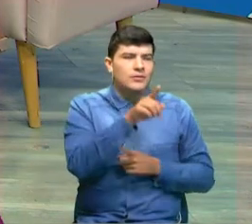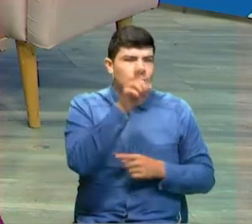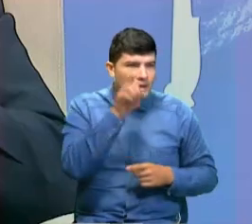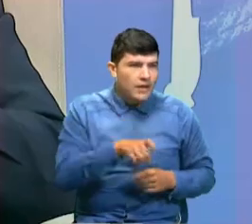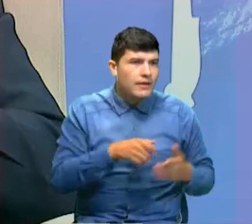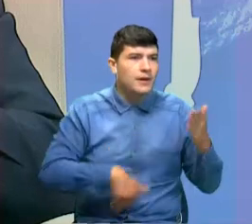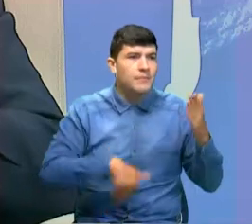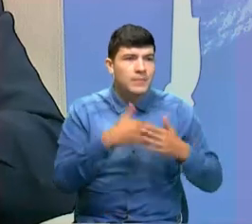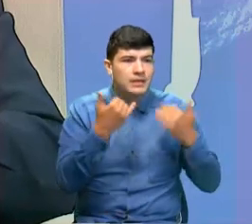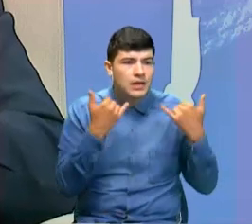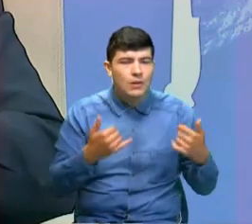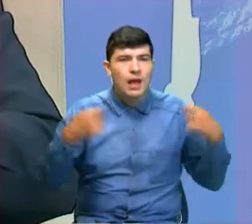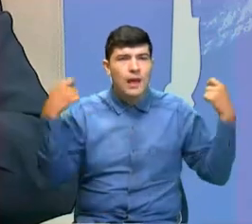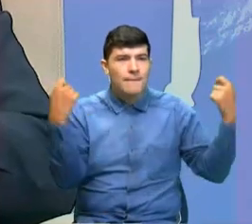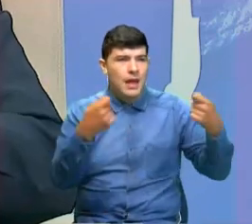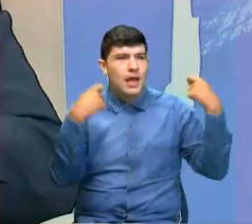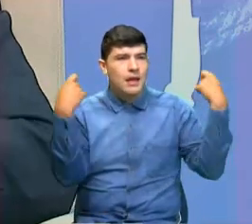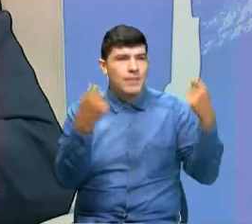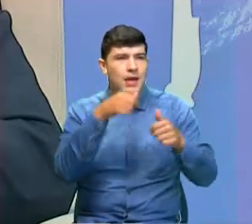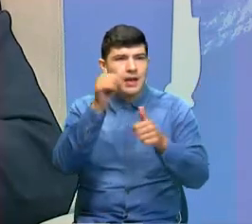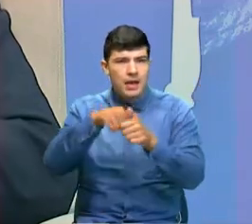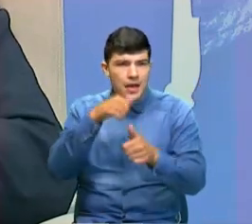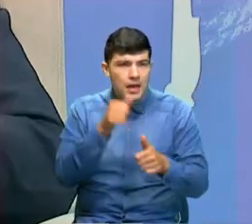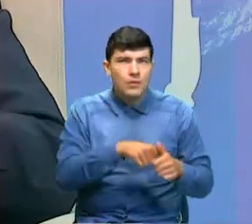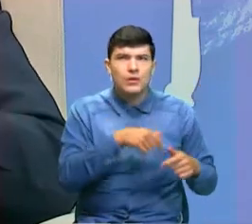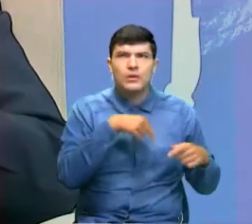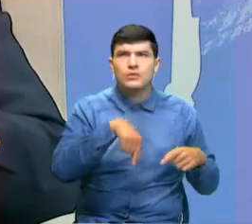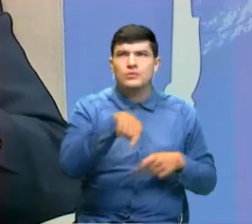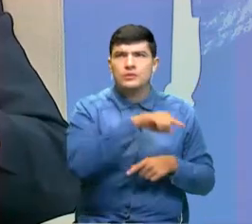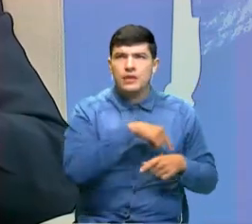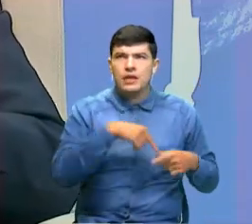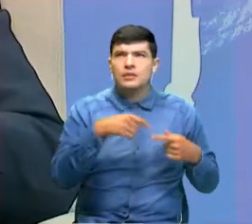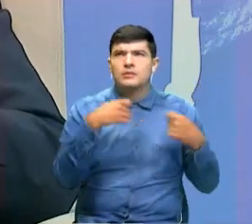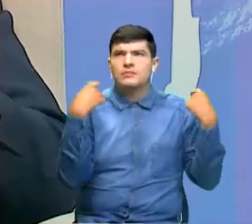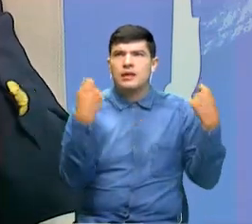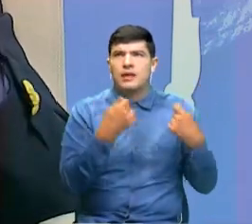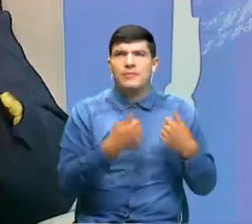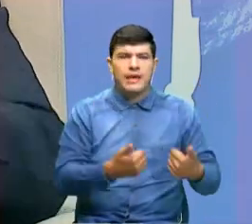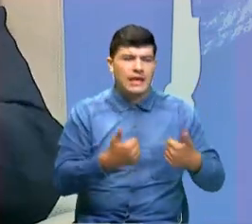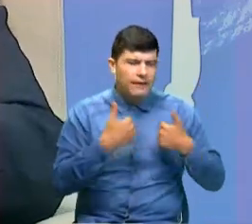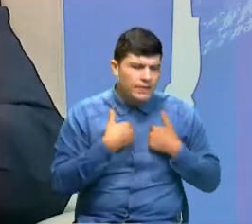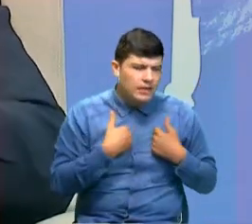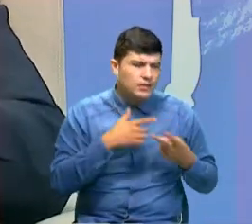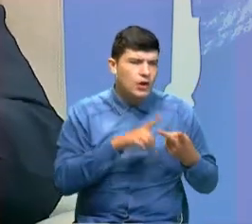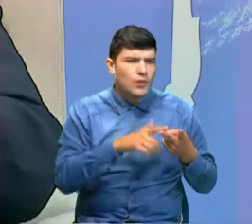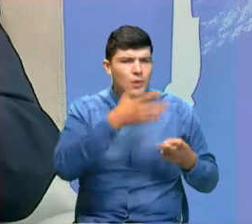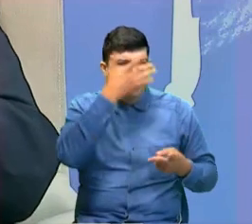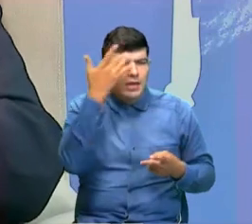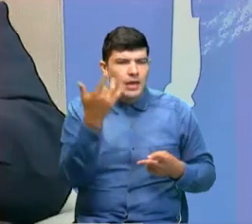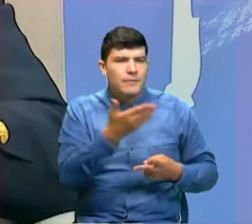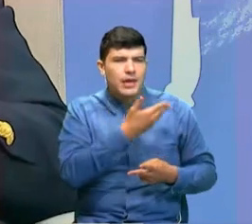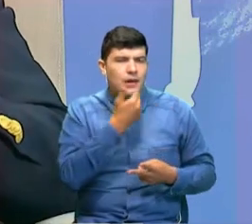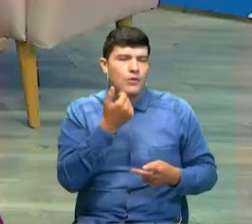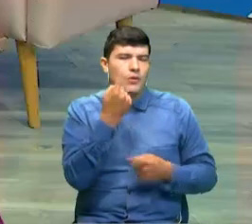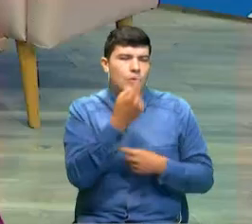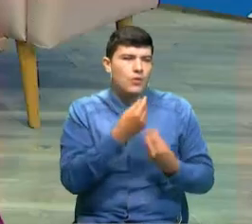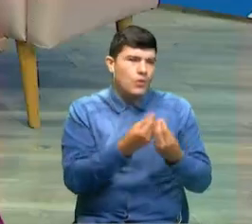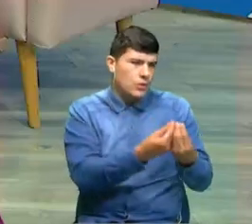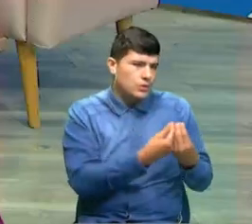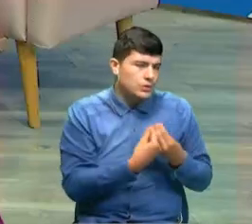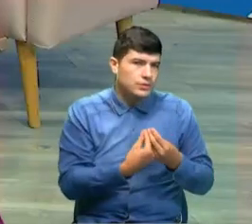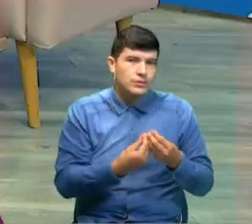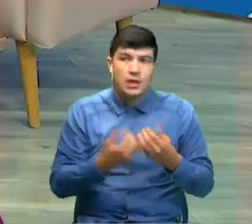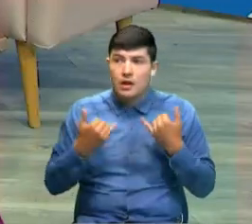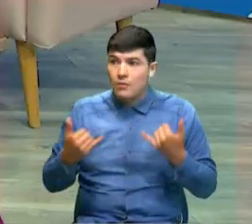empezar a hacer campaña en cada una de las urbanizaciones para vender los beneficios, porque es mejor un solo consejo, un solo administrador que gestione. Está de